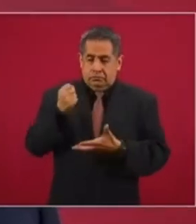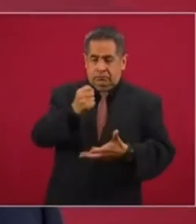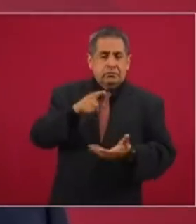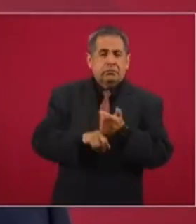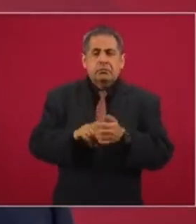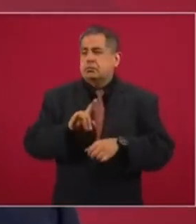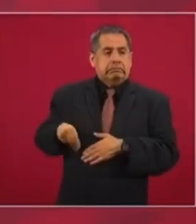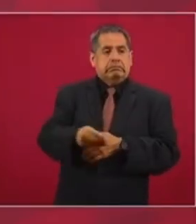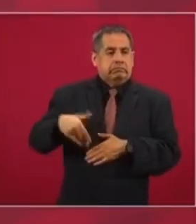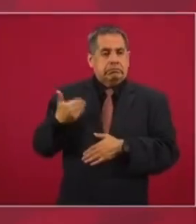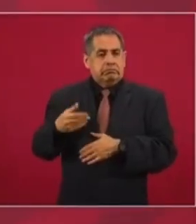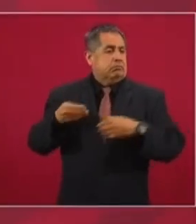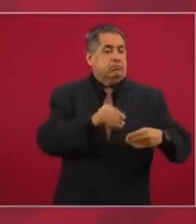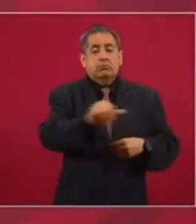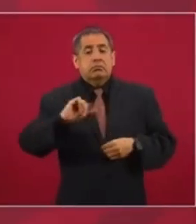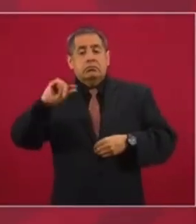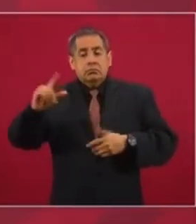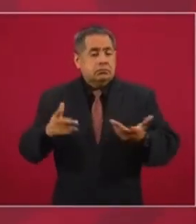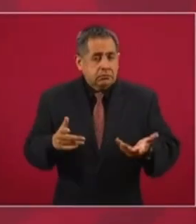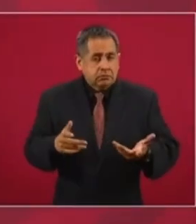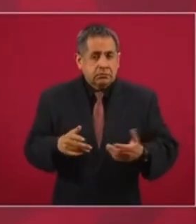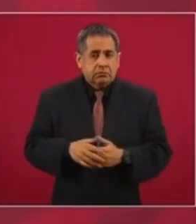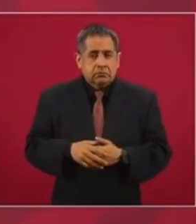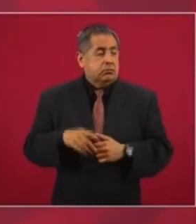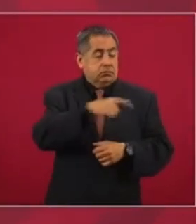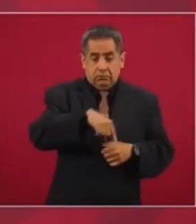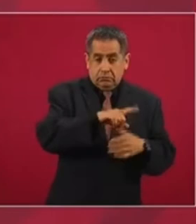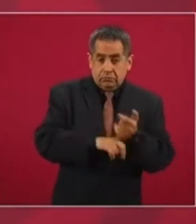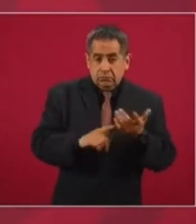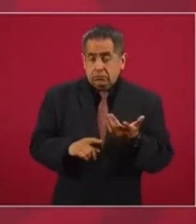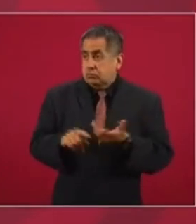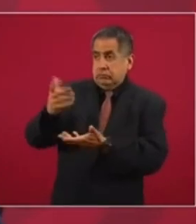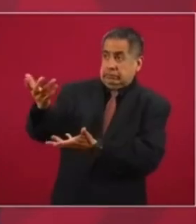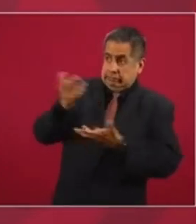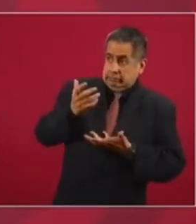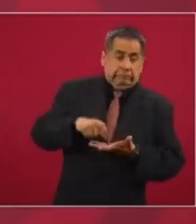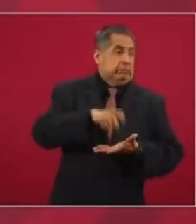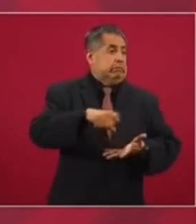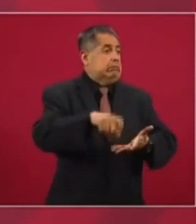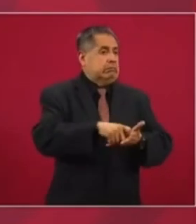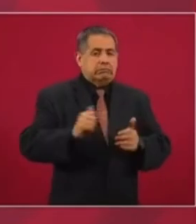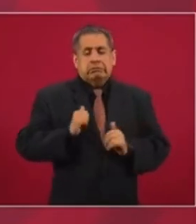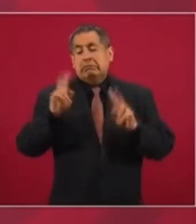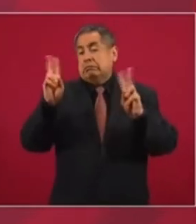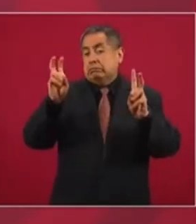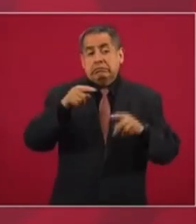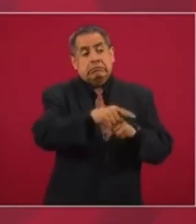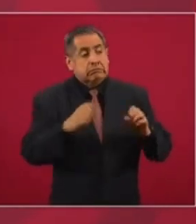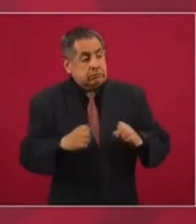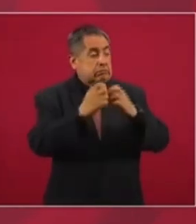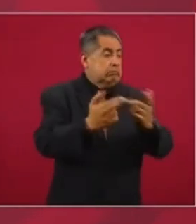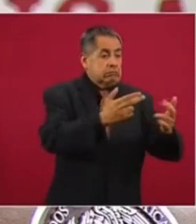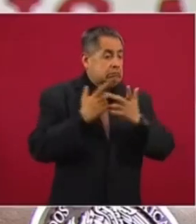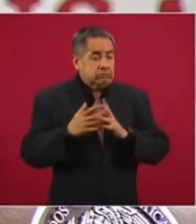una especie de caja chica para funcionarios que compraban de todo, aprovechando de que había una